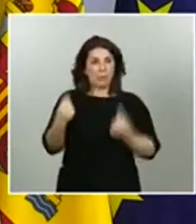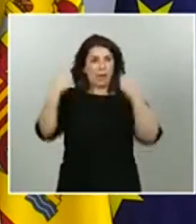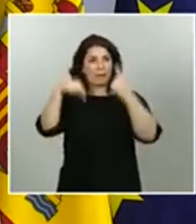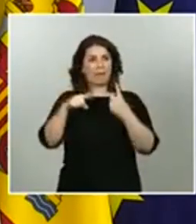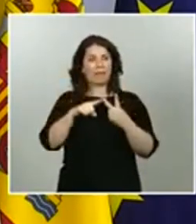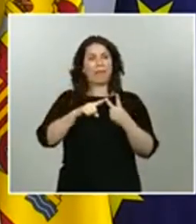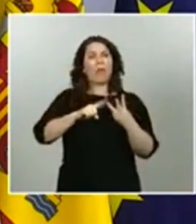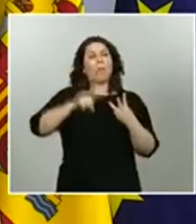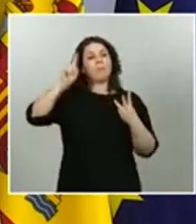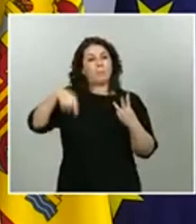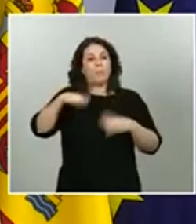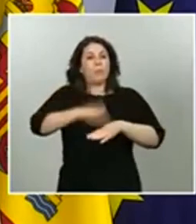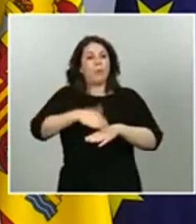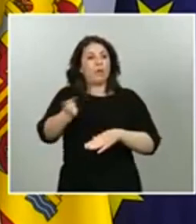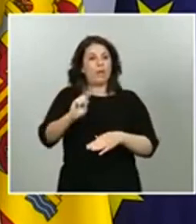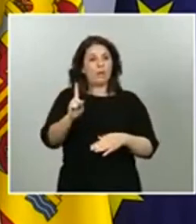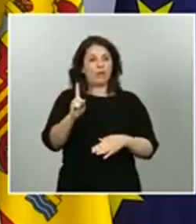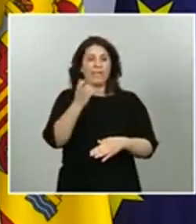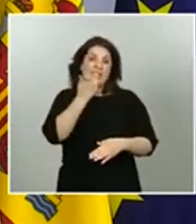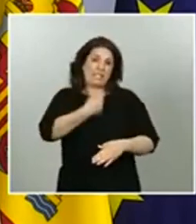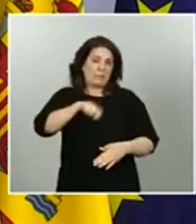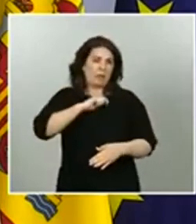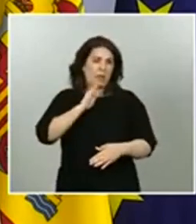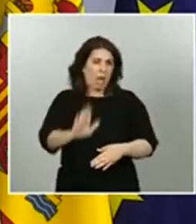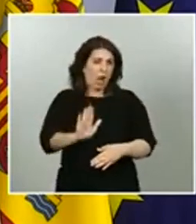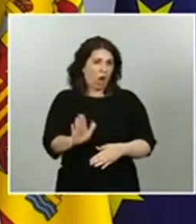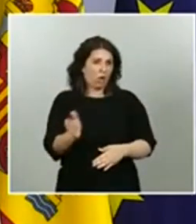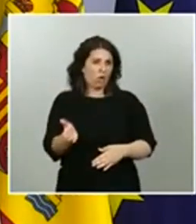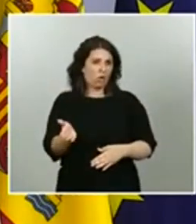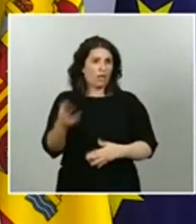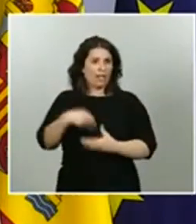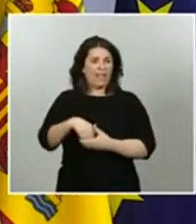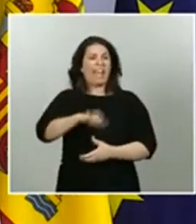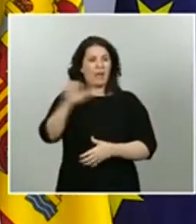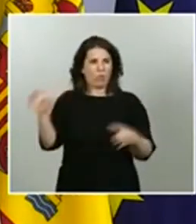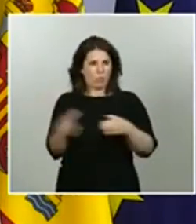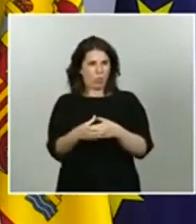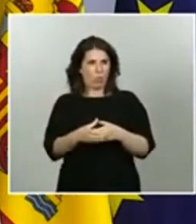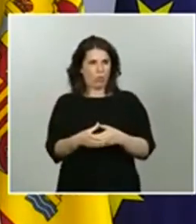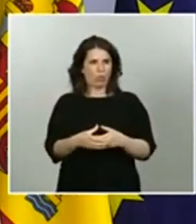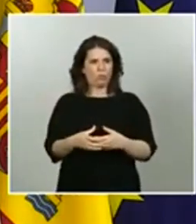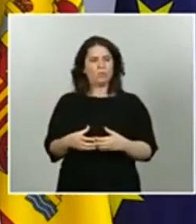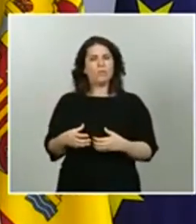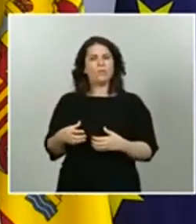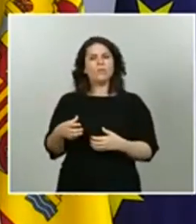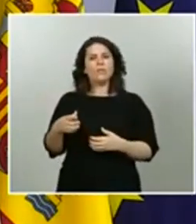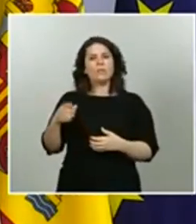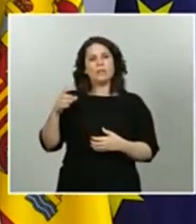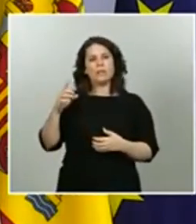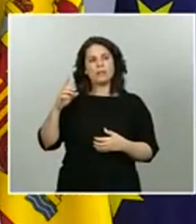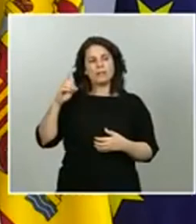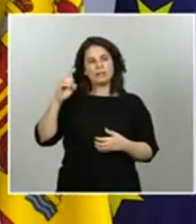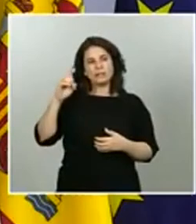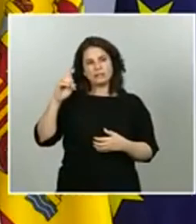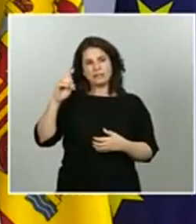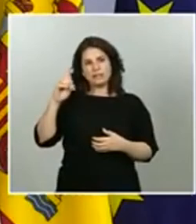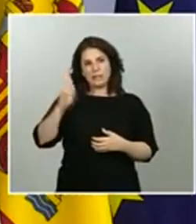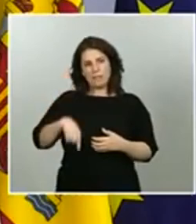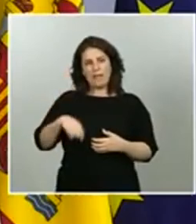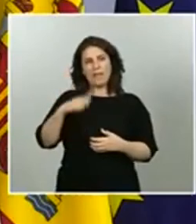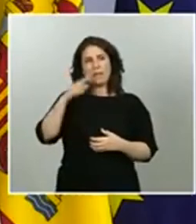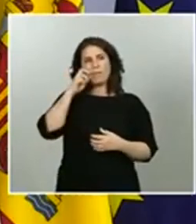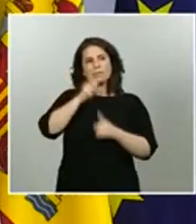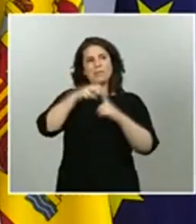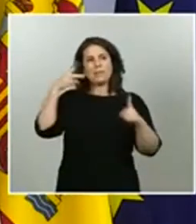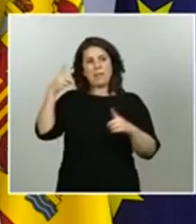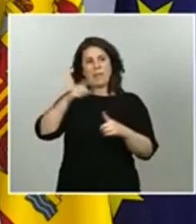si es española mejor, una presidenta del Eurogrupo? ¿No? Dar una perspectiva distinta también desde el Eurogrupo me parece importante. Y sobre todo